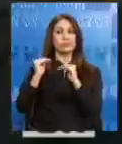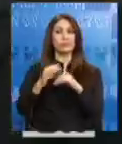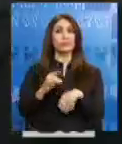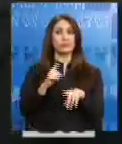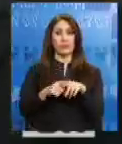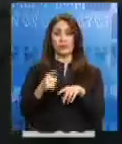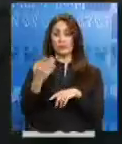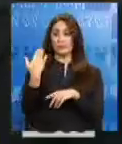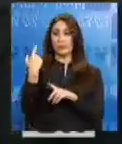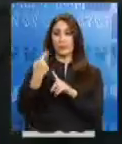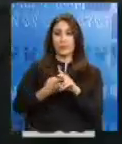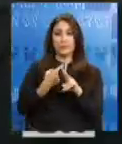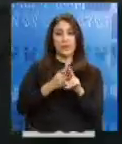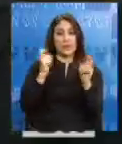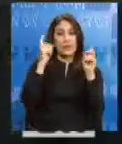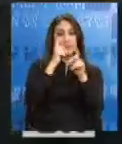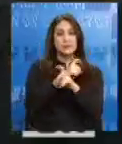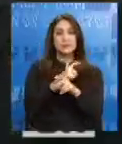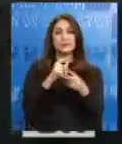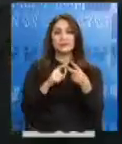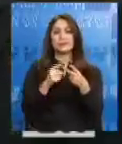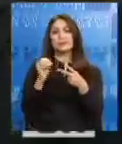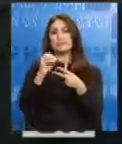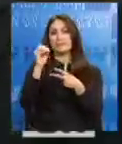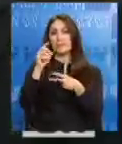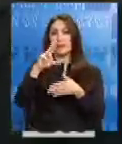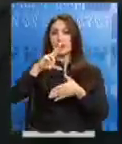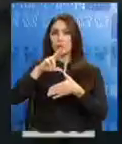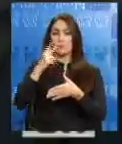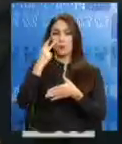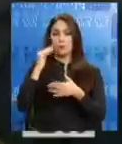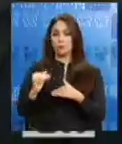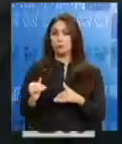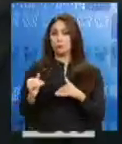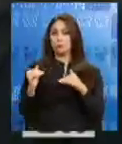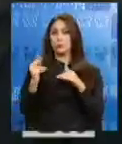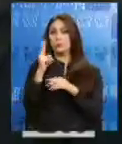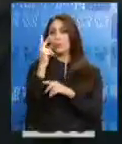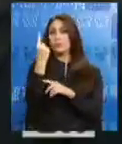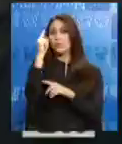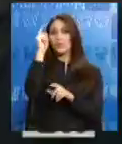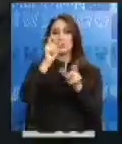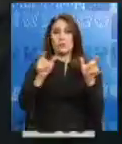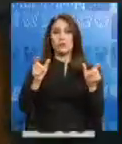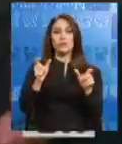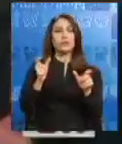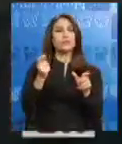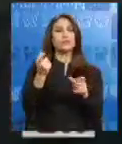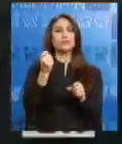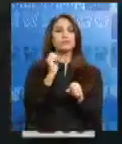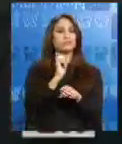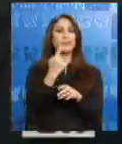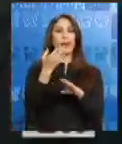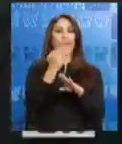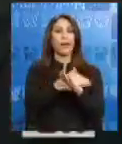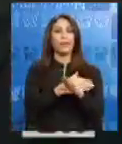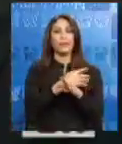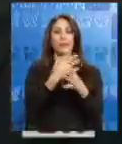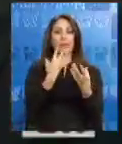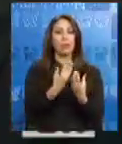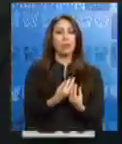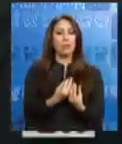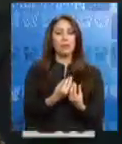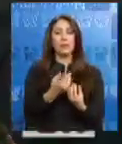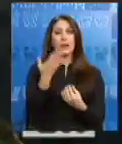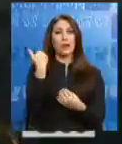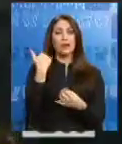dificultades de los últimos meses por encima del promedio latinoamericano. Hemos sacado 2 millones de ecuatorianos de la pobreza. Pasamos de ser los países más equitativos a los